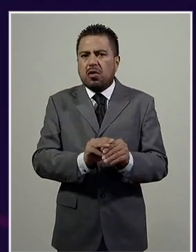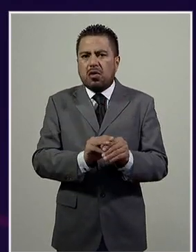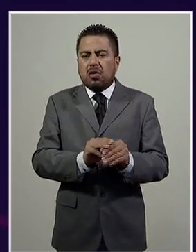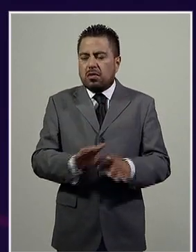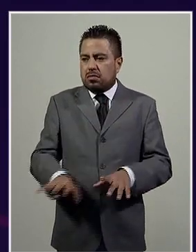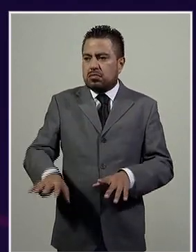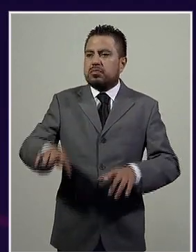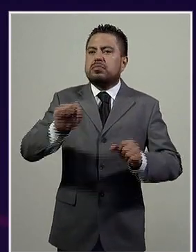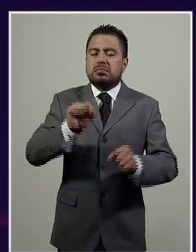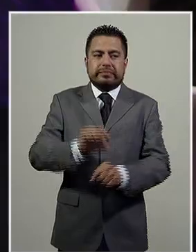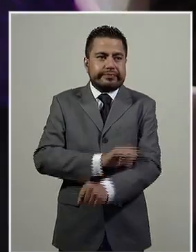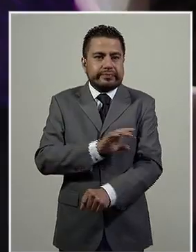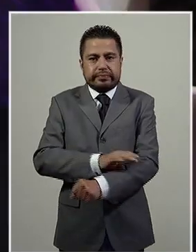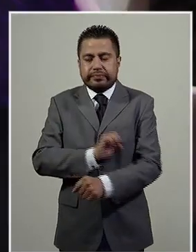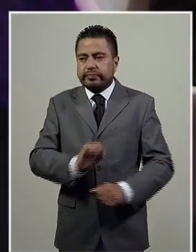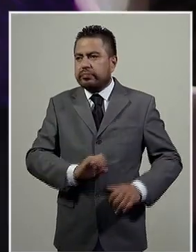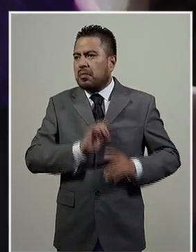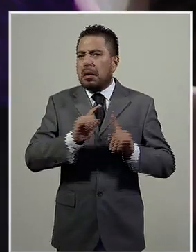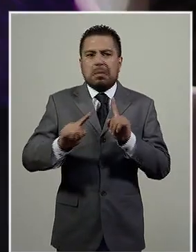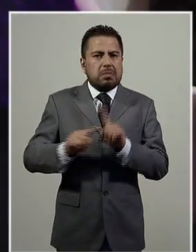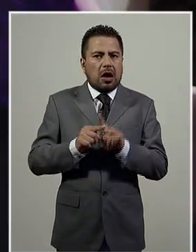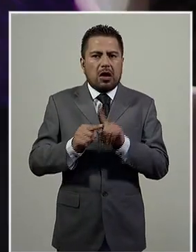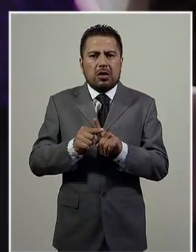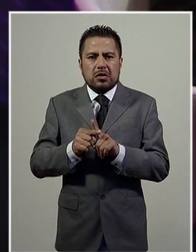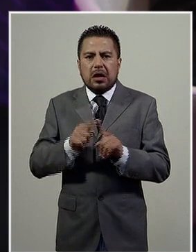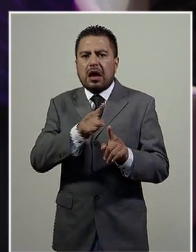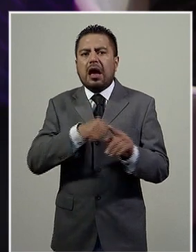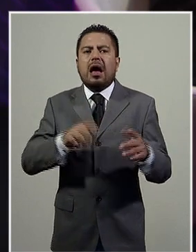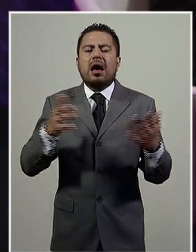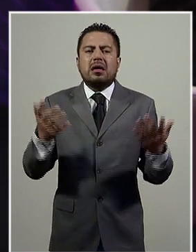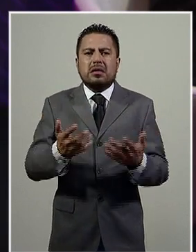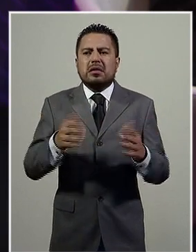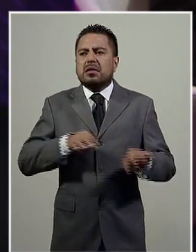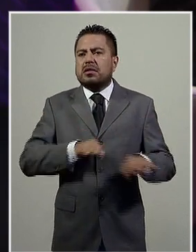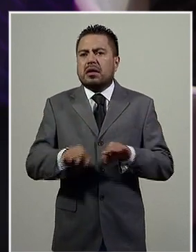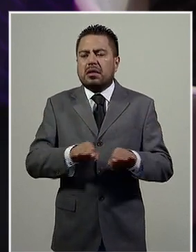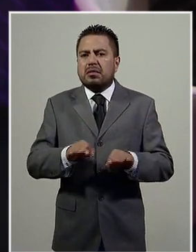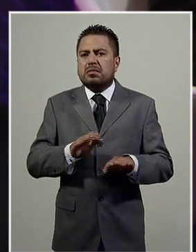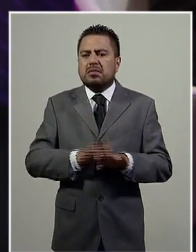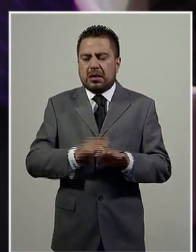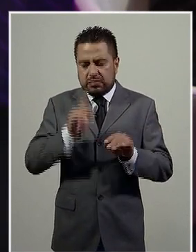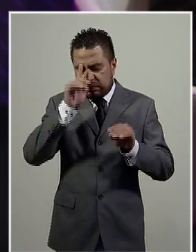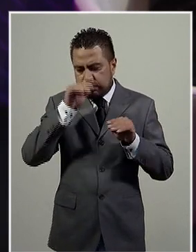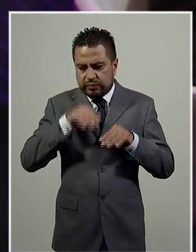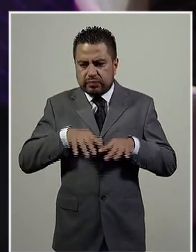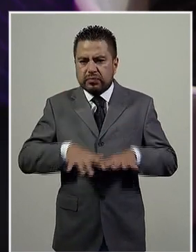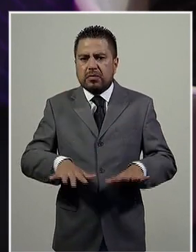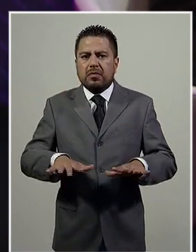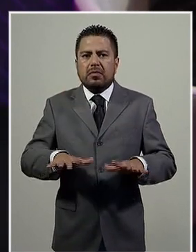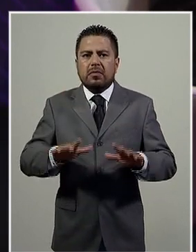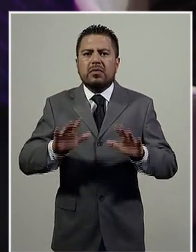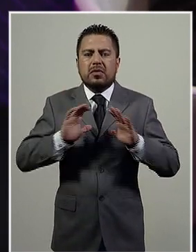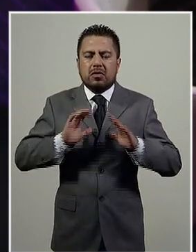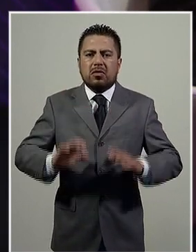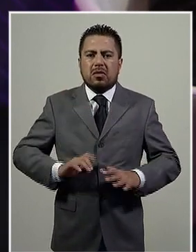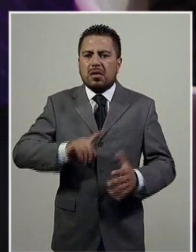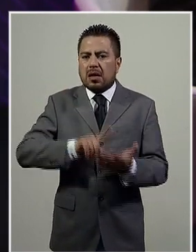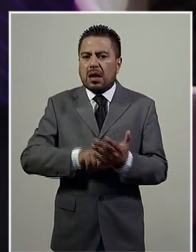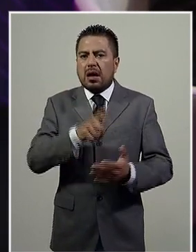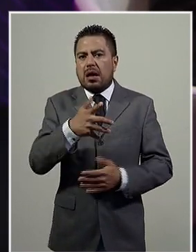cromático. Entonces estás haciendo un trabajo sobre la expansión de todo tu ser, digamos, ¿no? Y